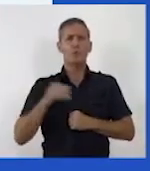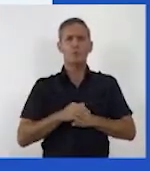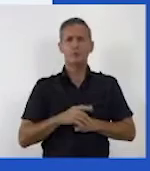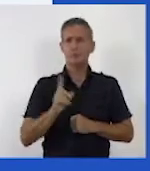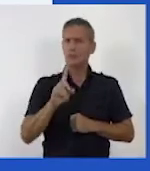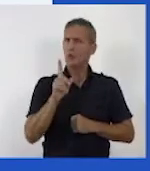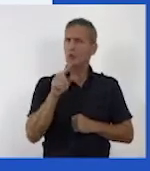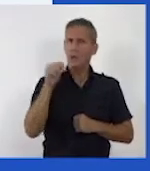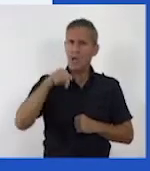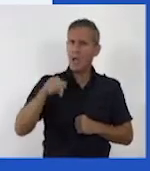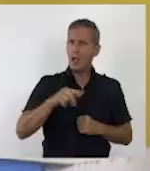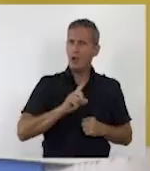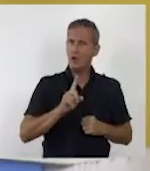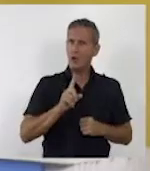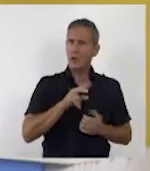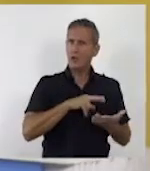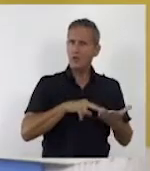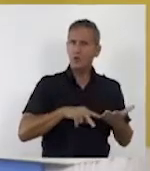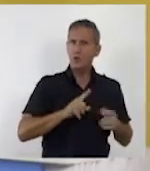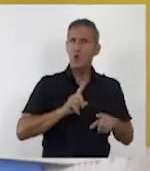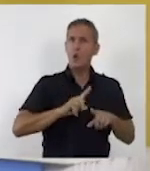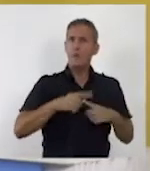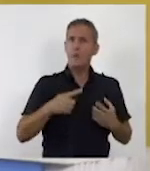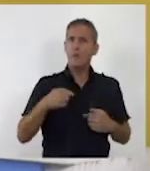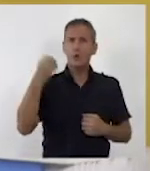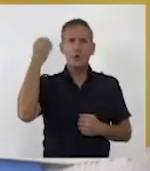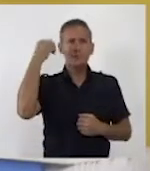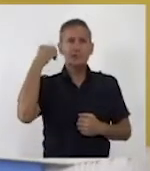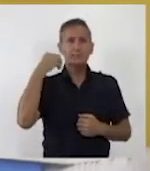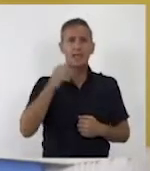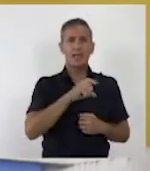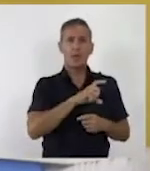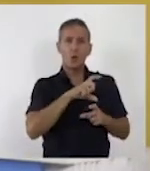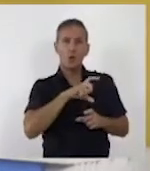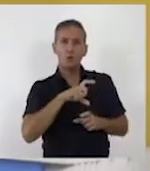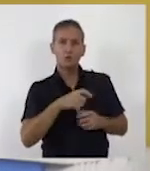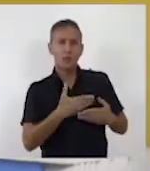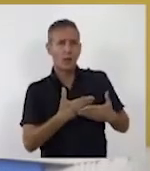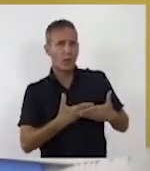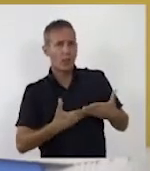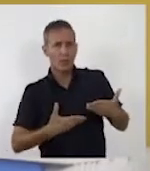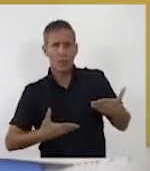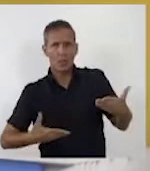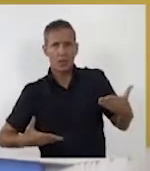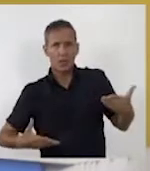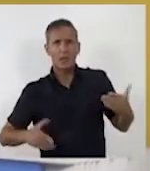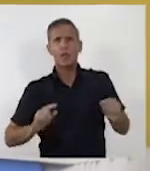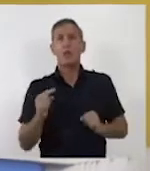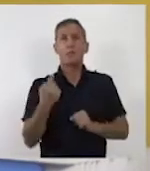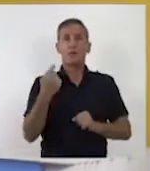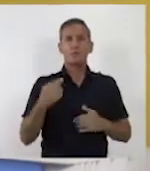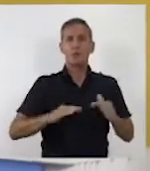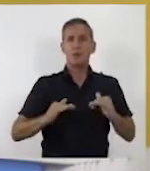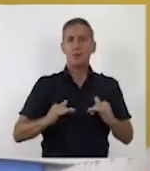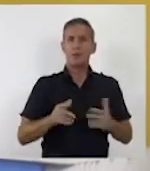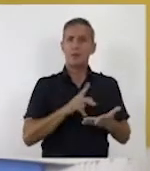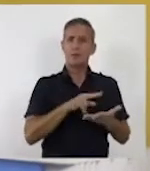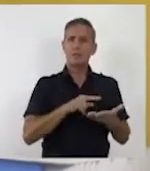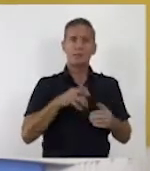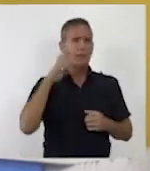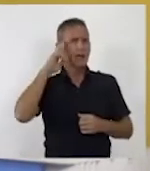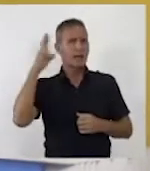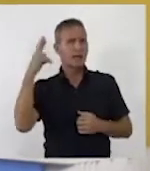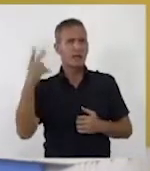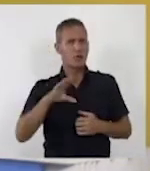no lo van a leer ahora porque sabemos que es un texto extenso que requiere que ustedes se preparen para leer siempre